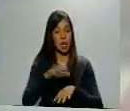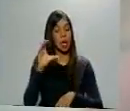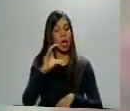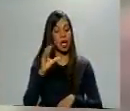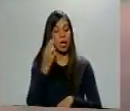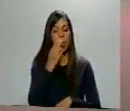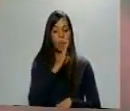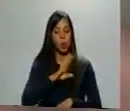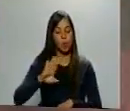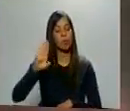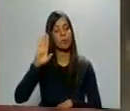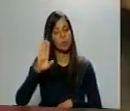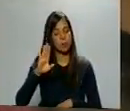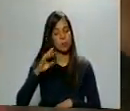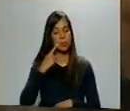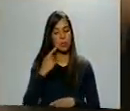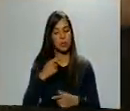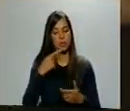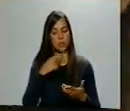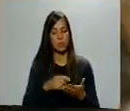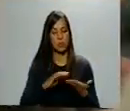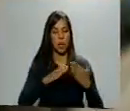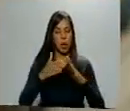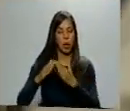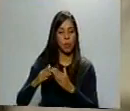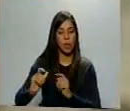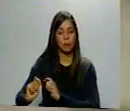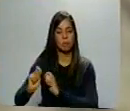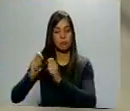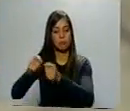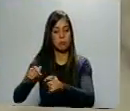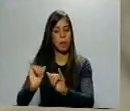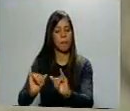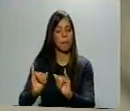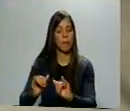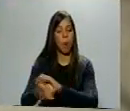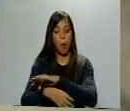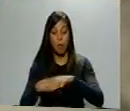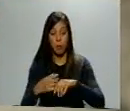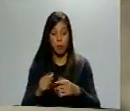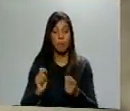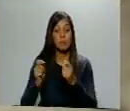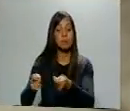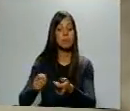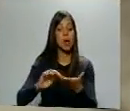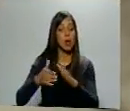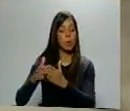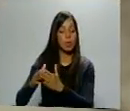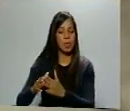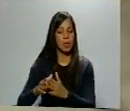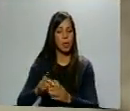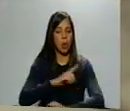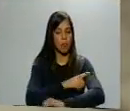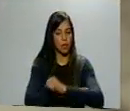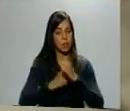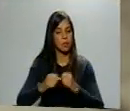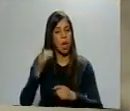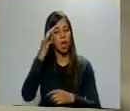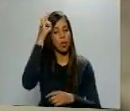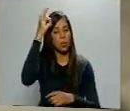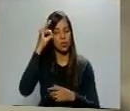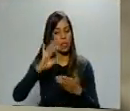de bajar el gobierno hacia donde están los problemas, hacia donde está la gente. Que se trata de crear y fortalecer los consejos